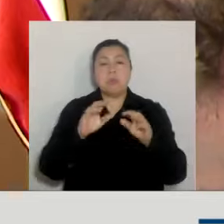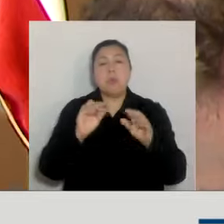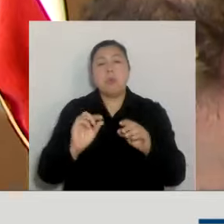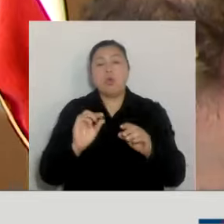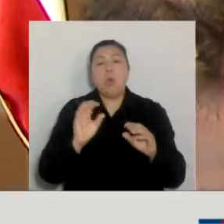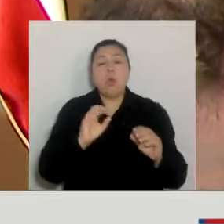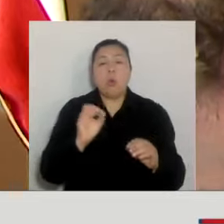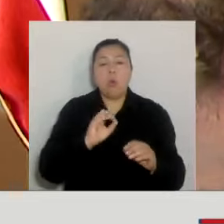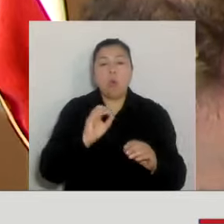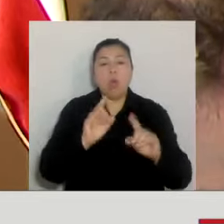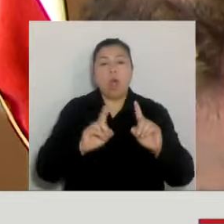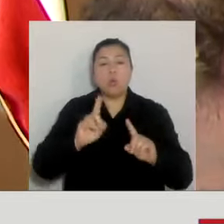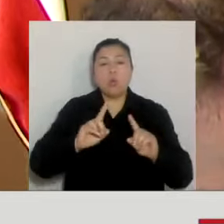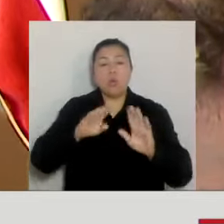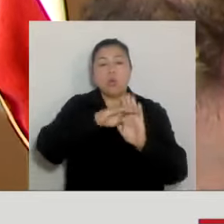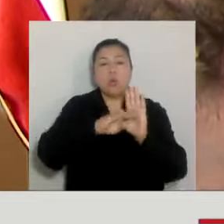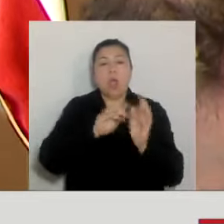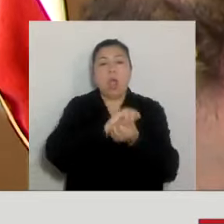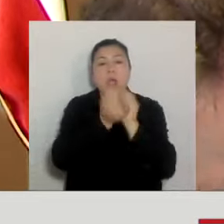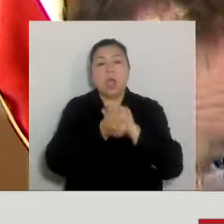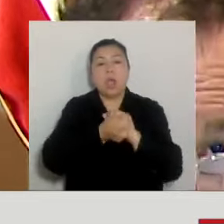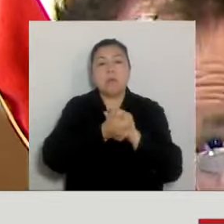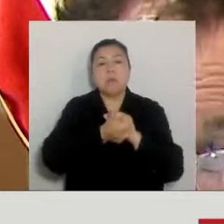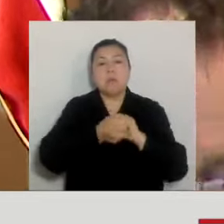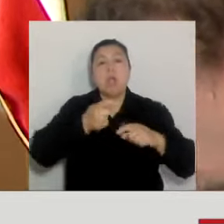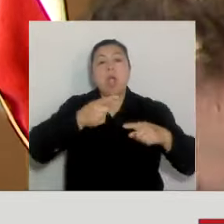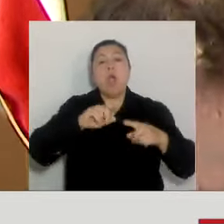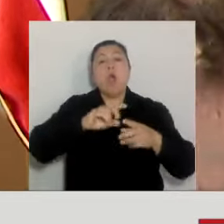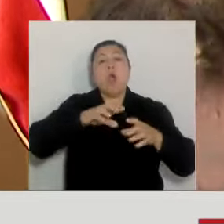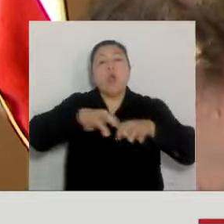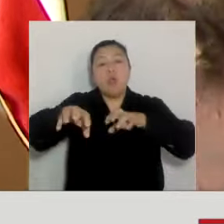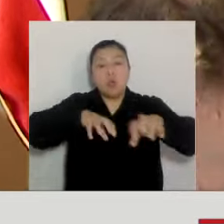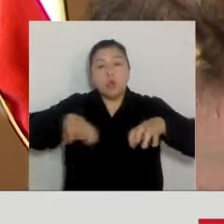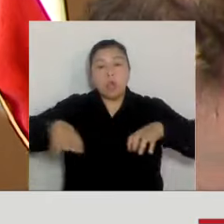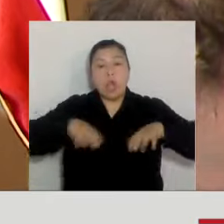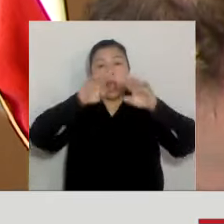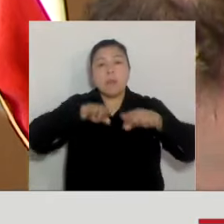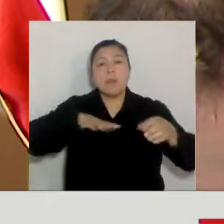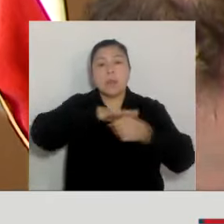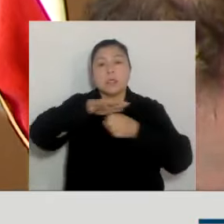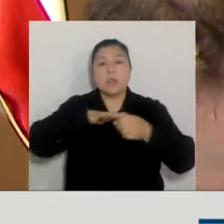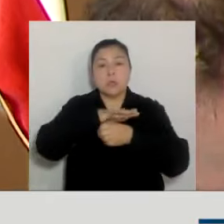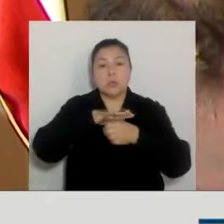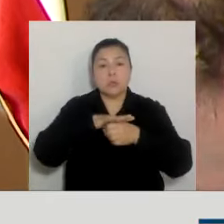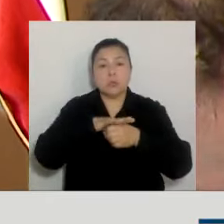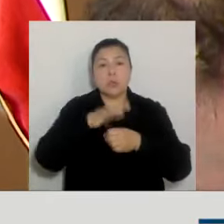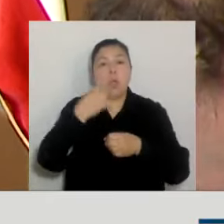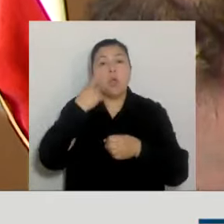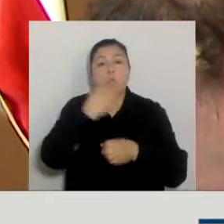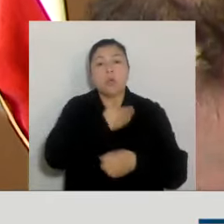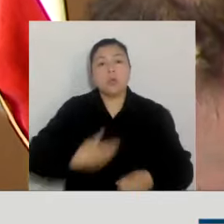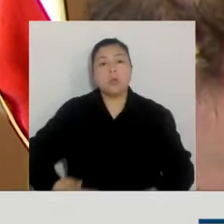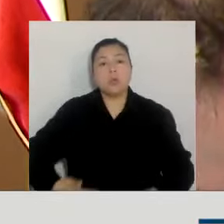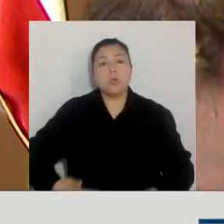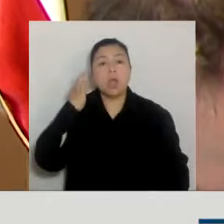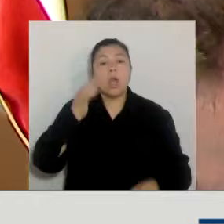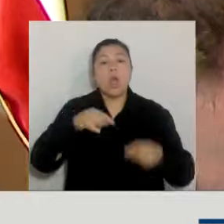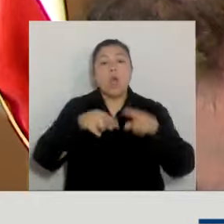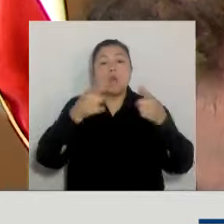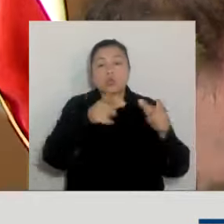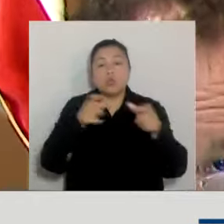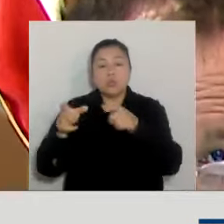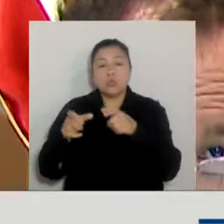algunos programas Le cambia el nombre los divide pero seguimos en la misma situación fíjese presidenta que nuestra oficina de seguimiento presupuestario que